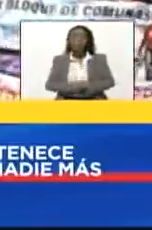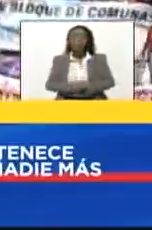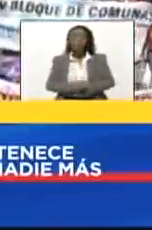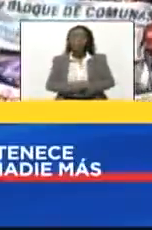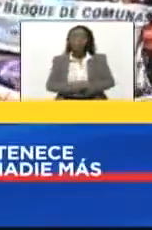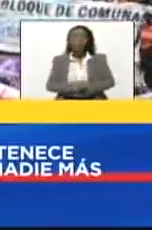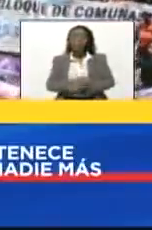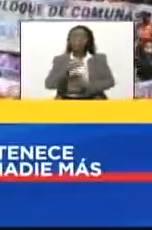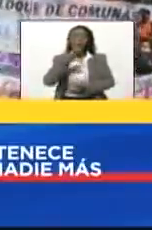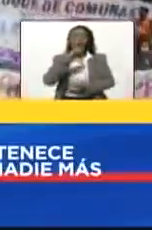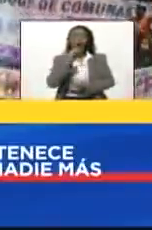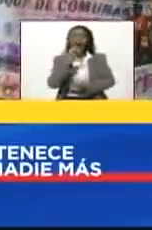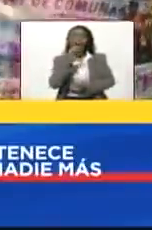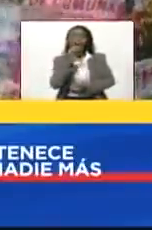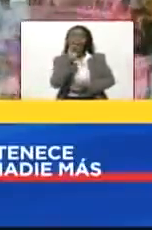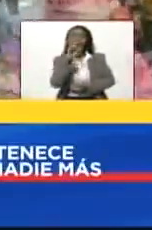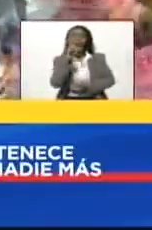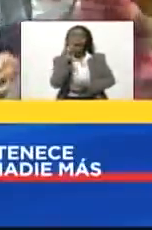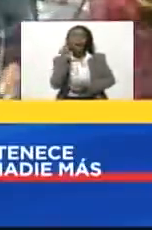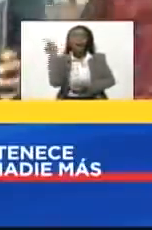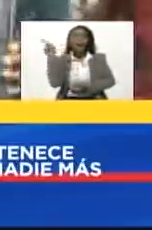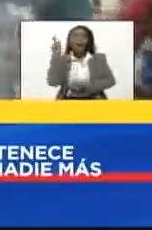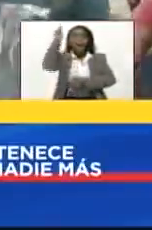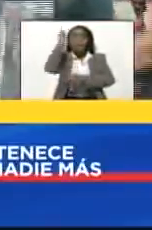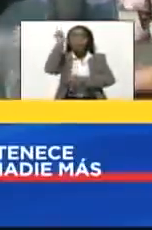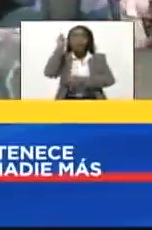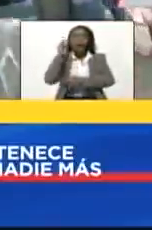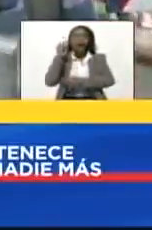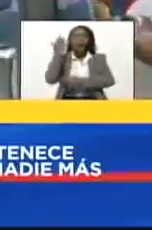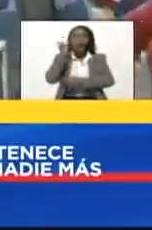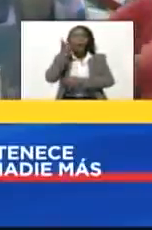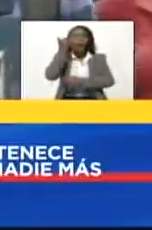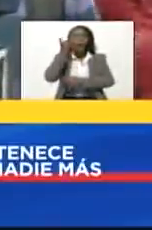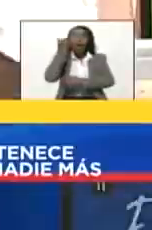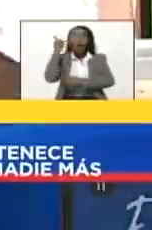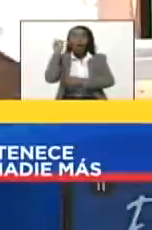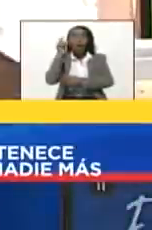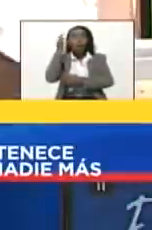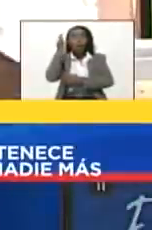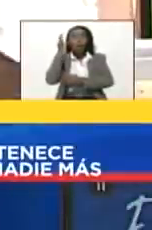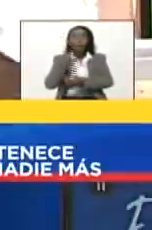a Cariela Aray, diputada Guarao, Cariela,